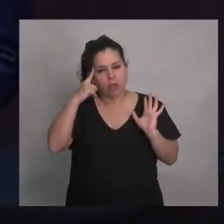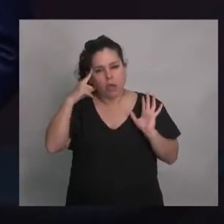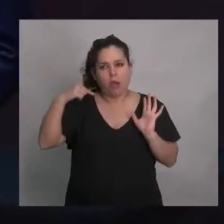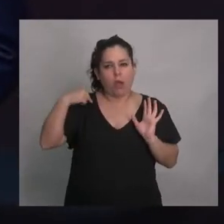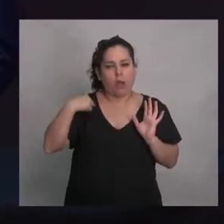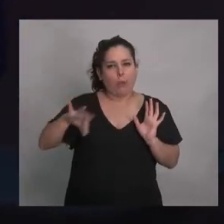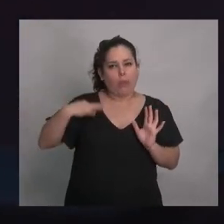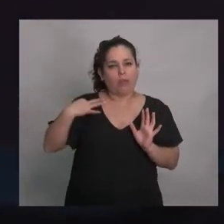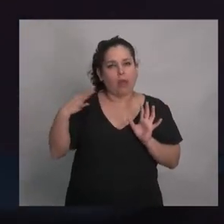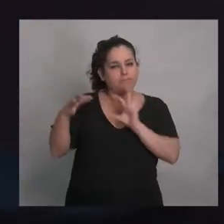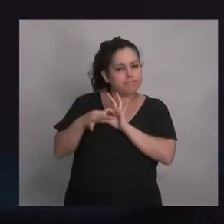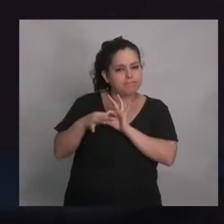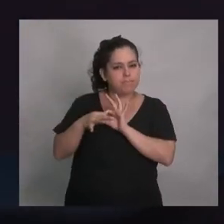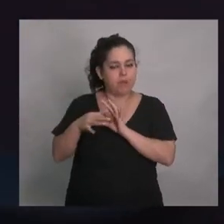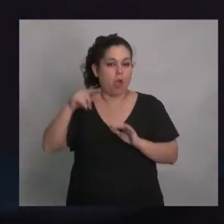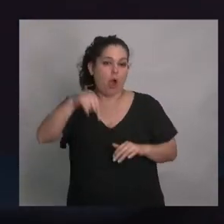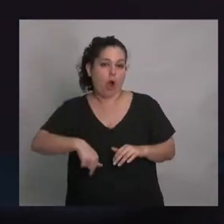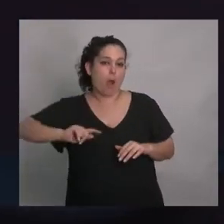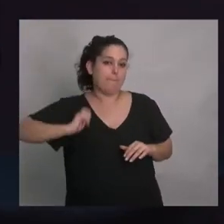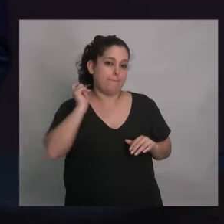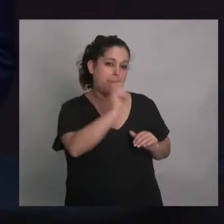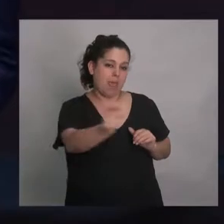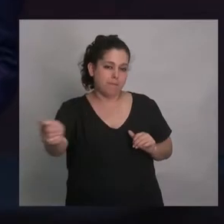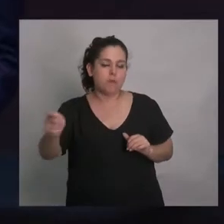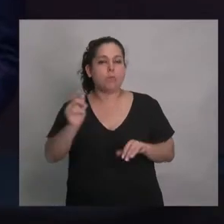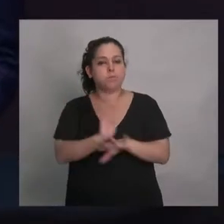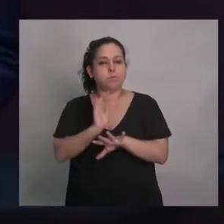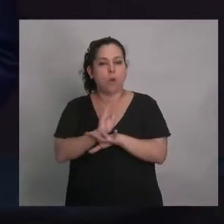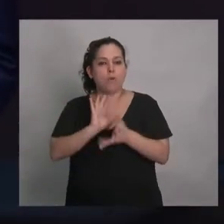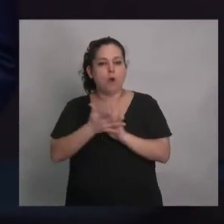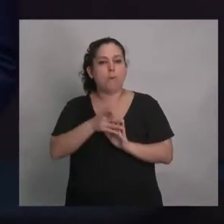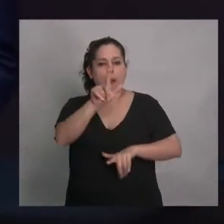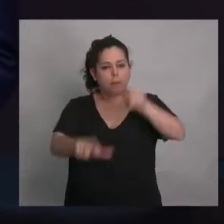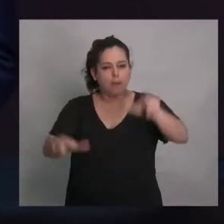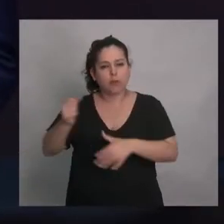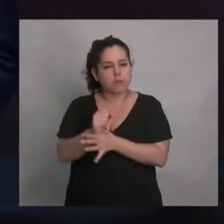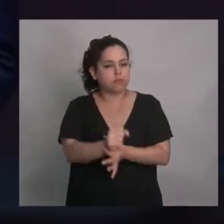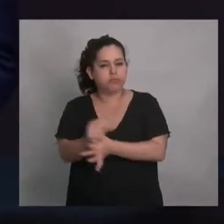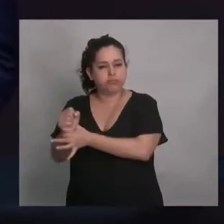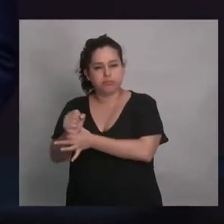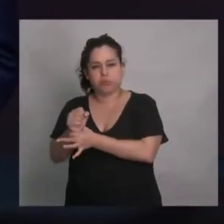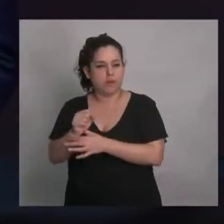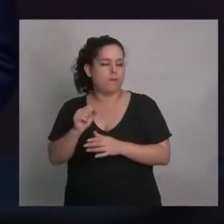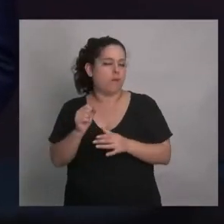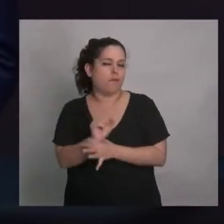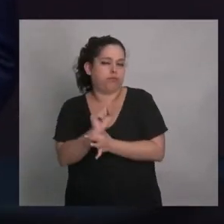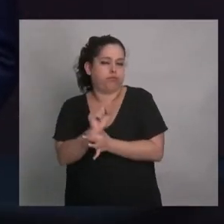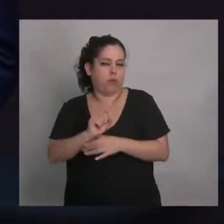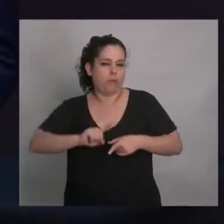premiando aquí es la coherencia de estas personalidades y de estas figuras políticas